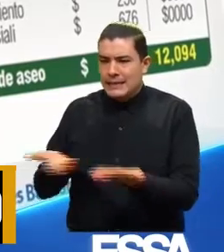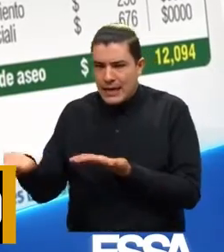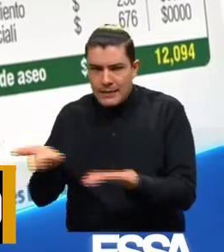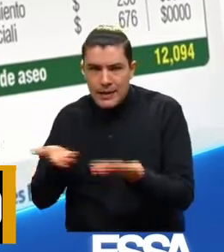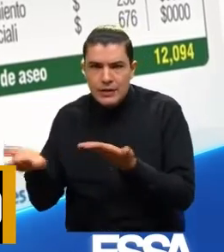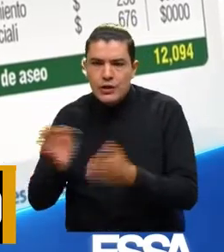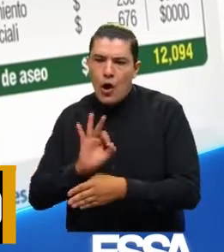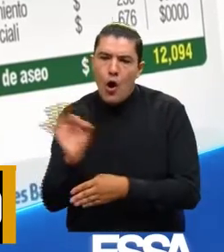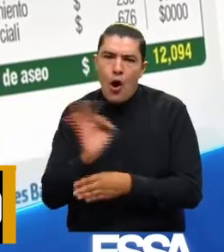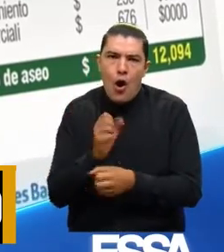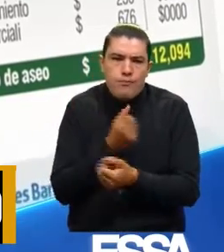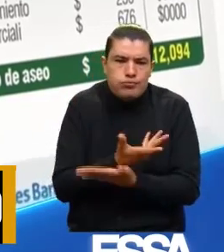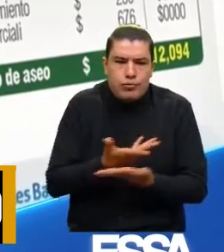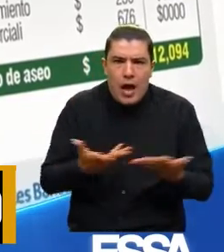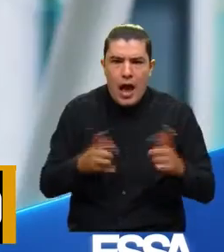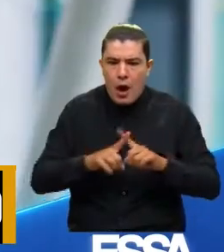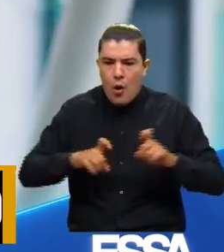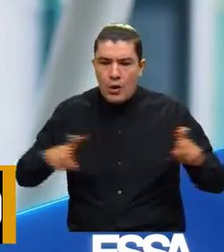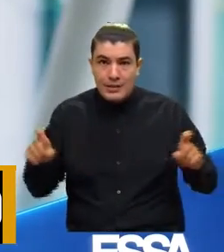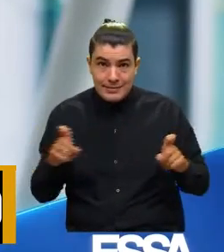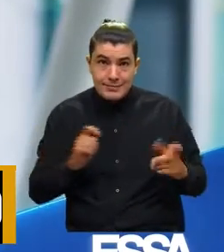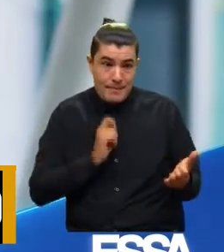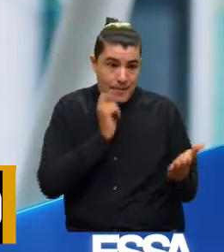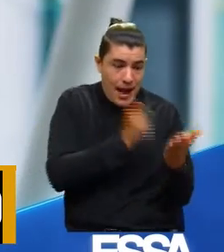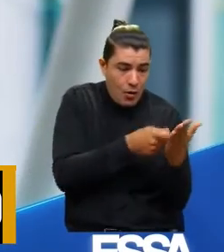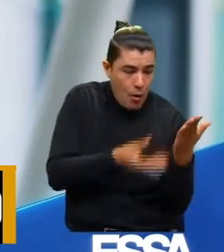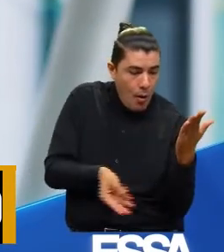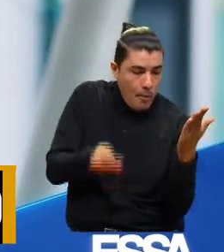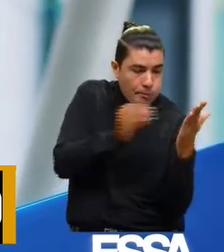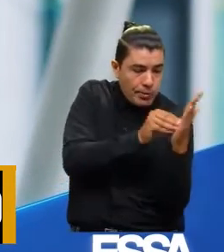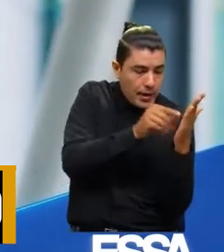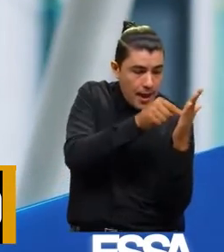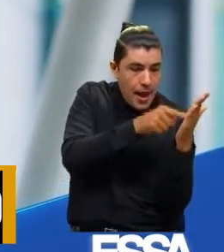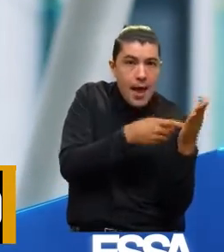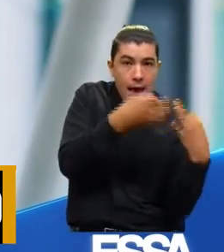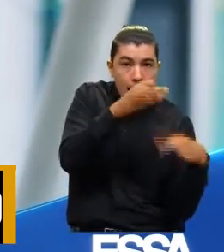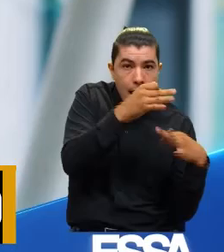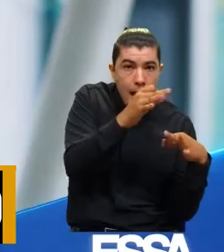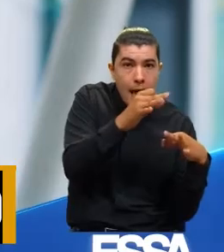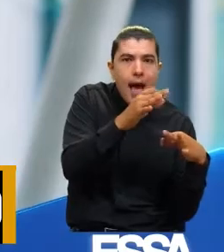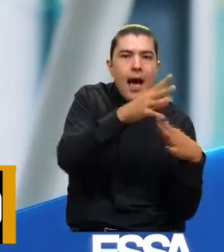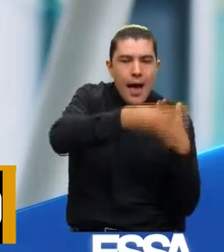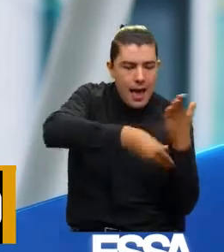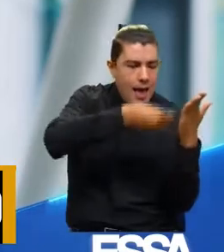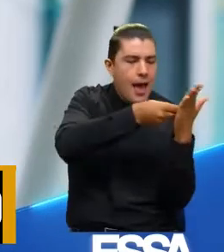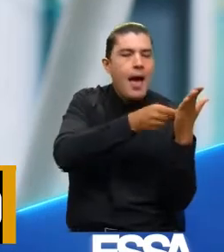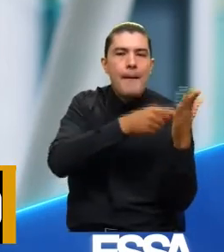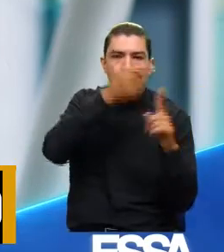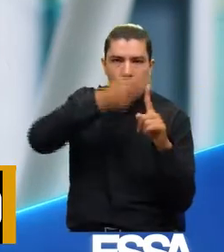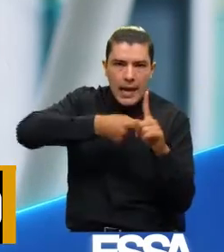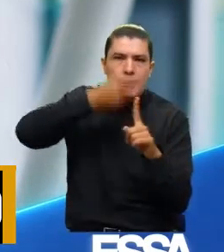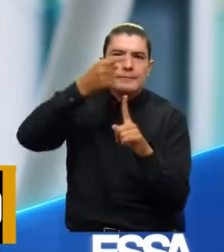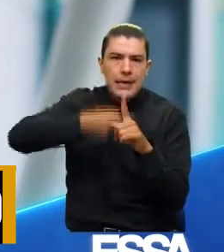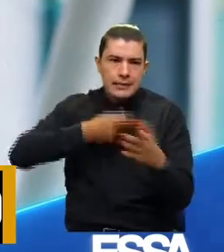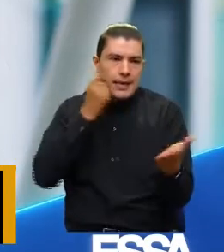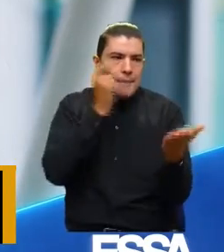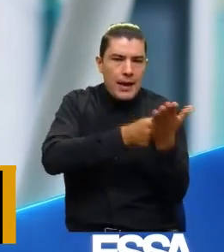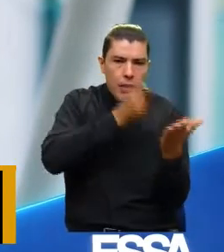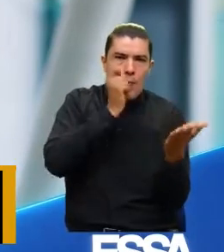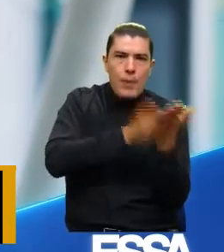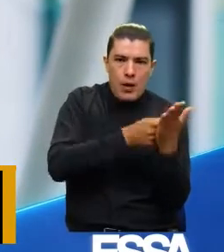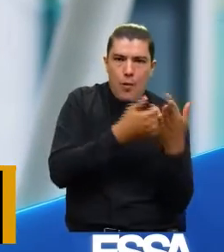ser pagados a través de la factura, esos bienes y servicios se cobran y se facturan a través del